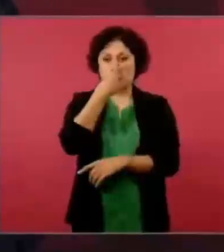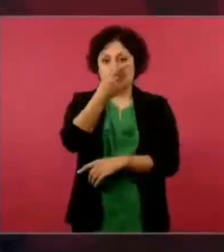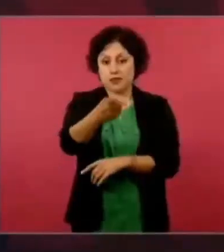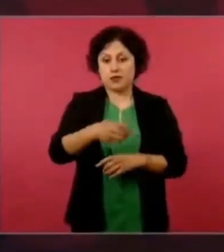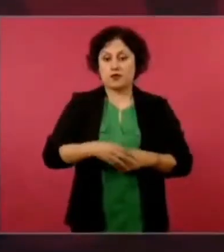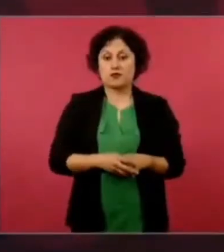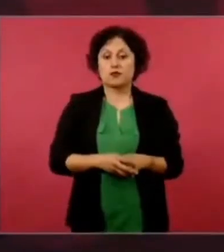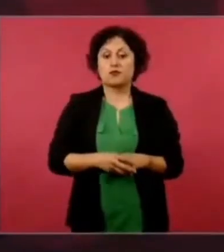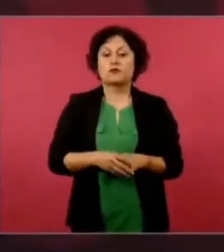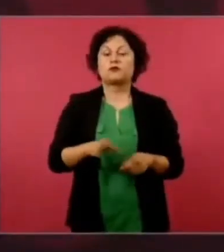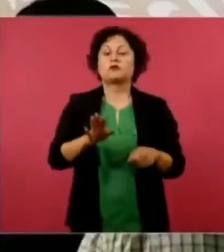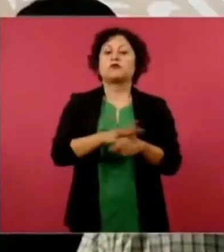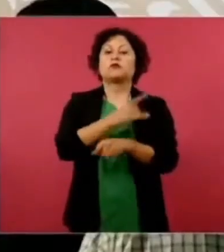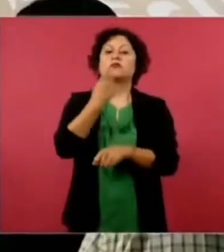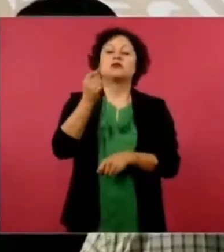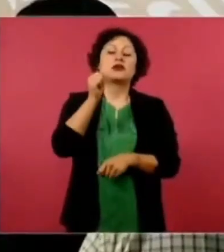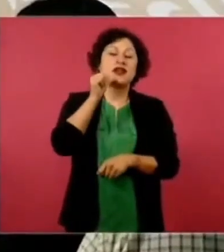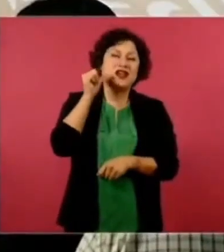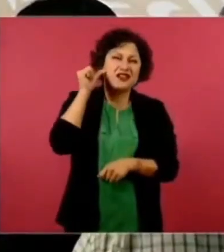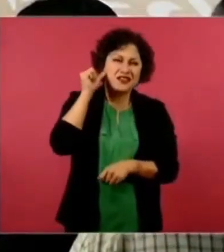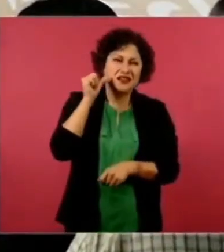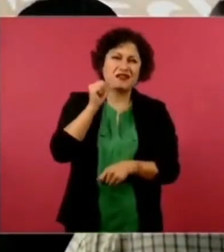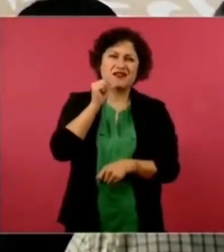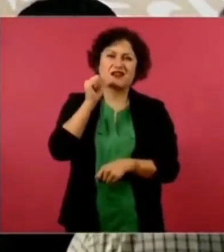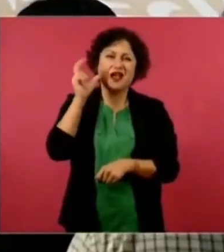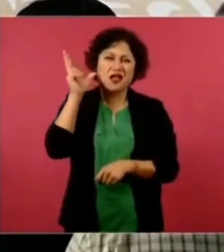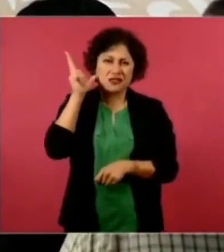porque ayer o antier,